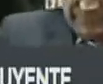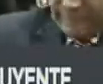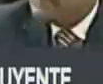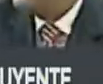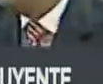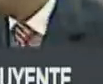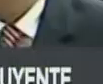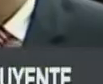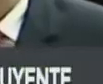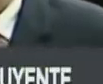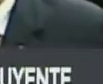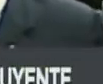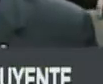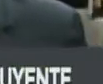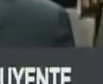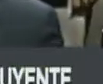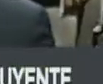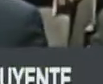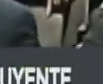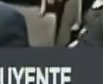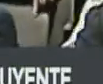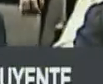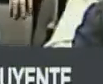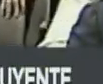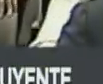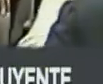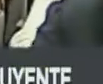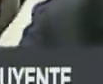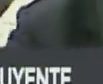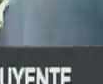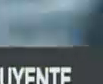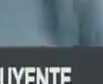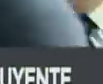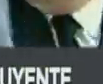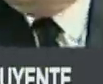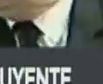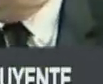más de 18 años en sus regiones.